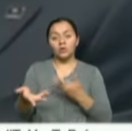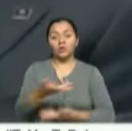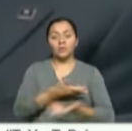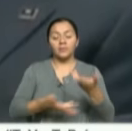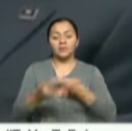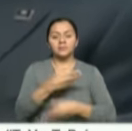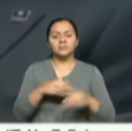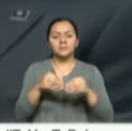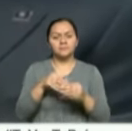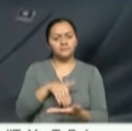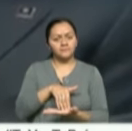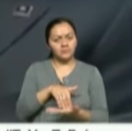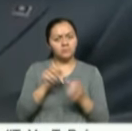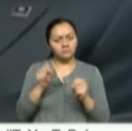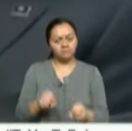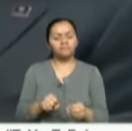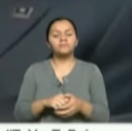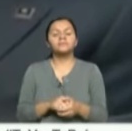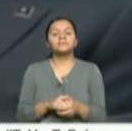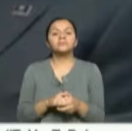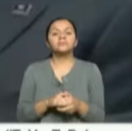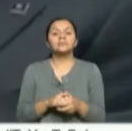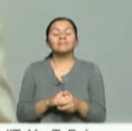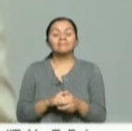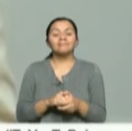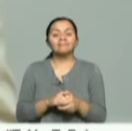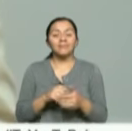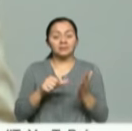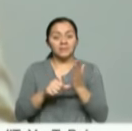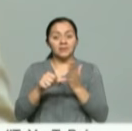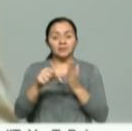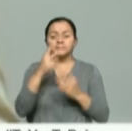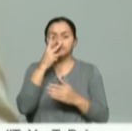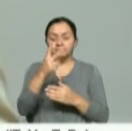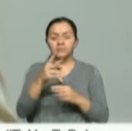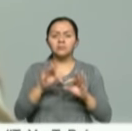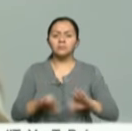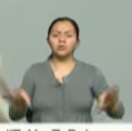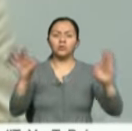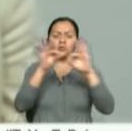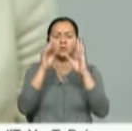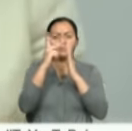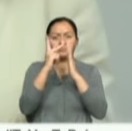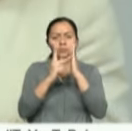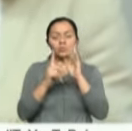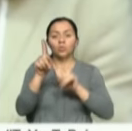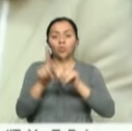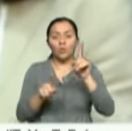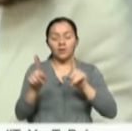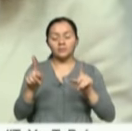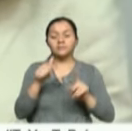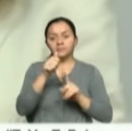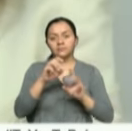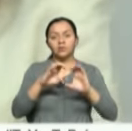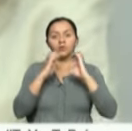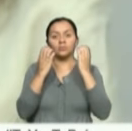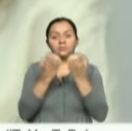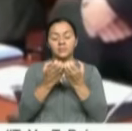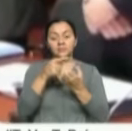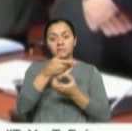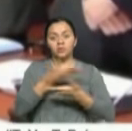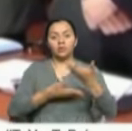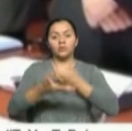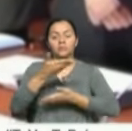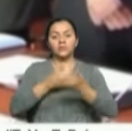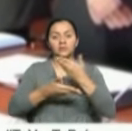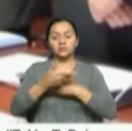está más firme que nunca. El secretario de Estado destacó varios puntos importantes, entre ellos que la comisaria de Comercio de este